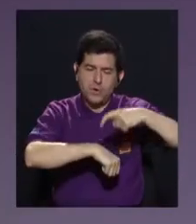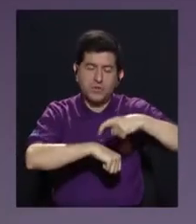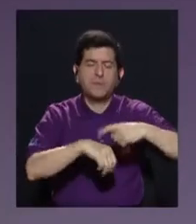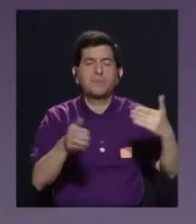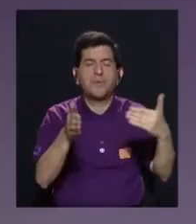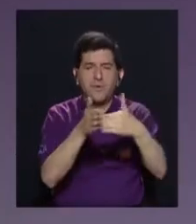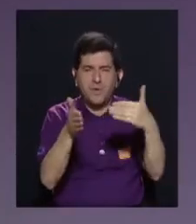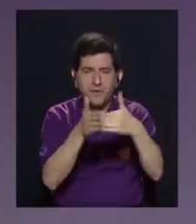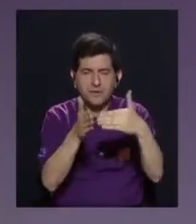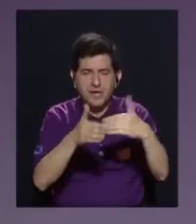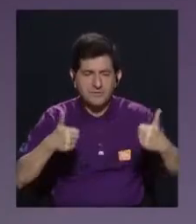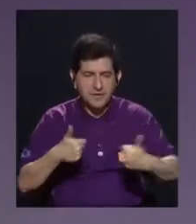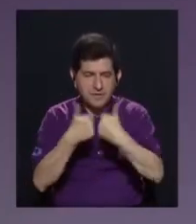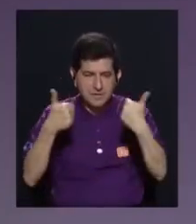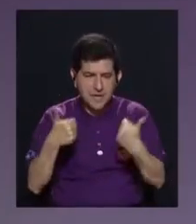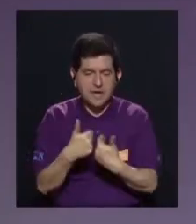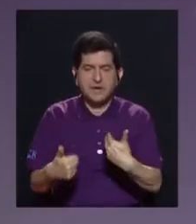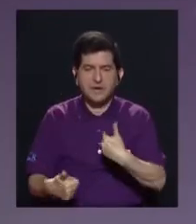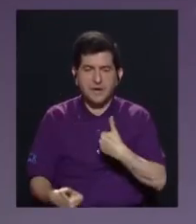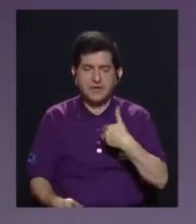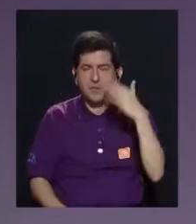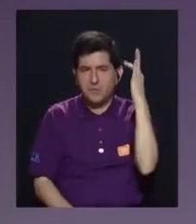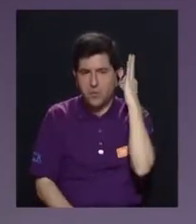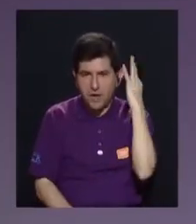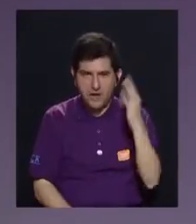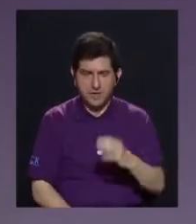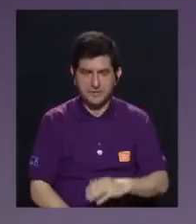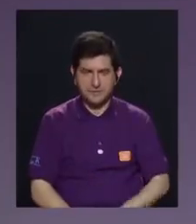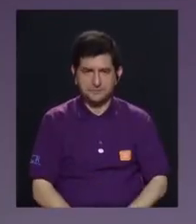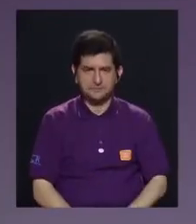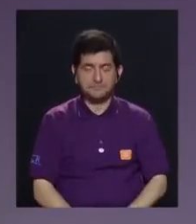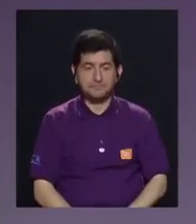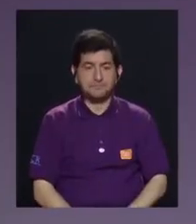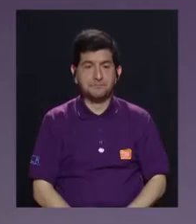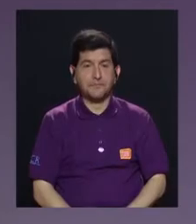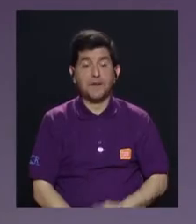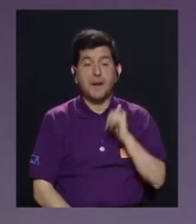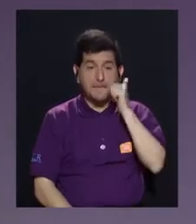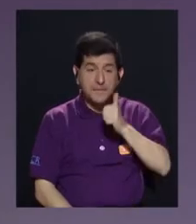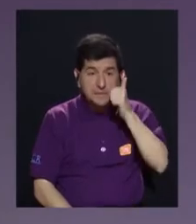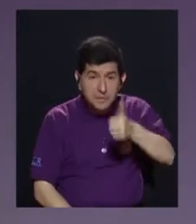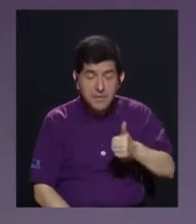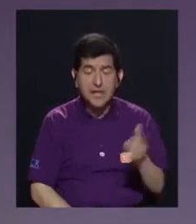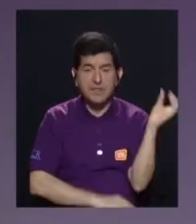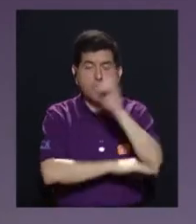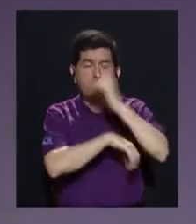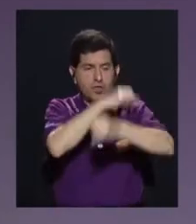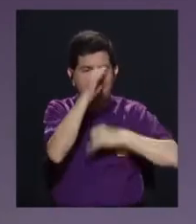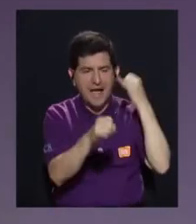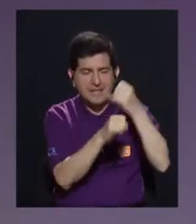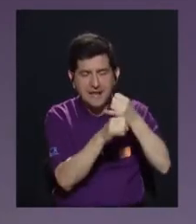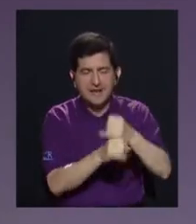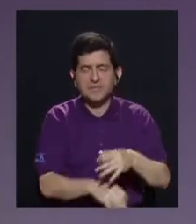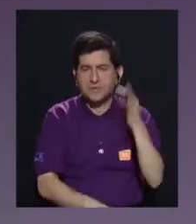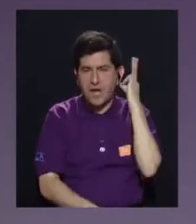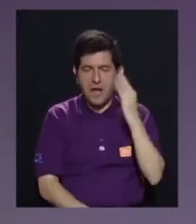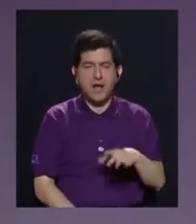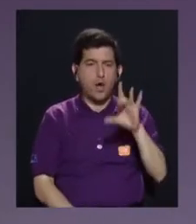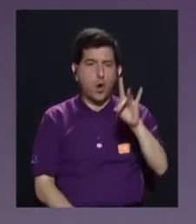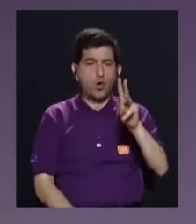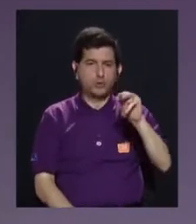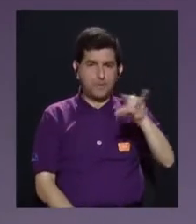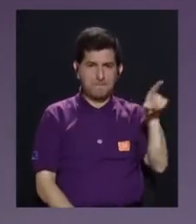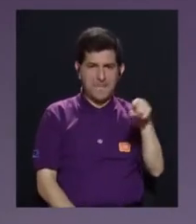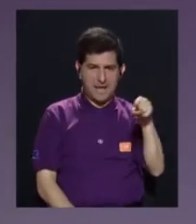volver a los desafíos que tenemos y las mujeres pasado mañana será el día internacional de las mujeres el 8 de marzo